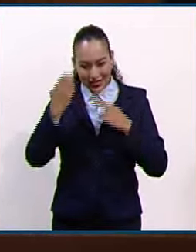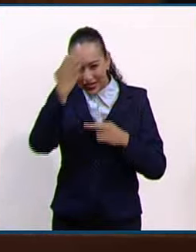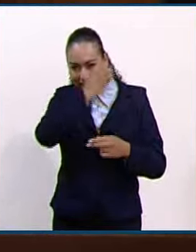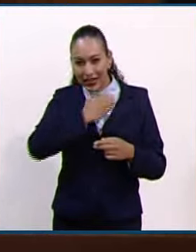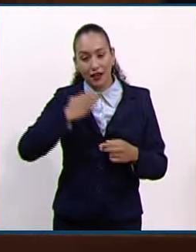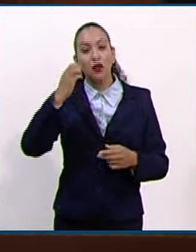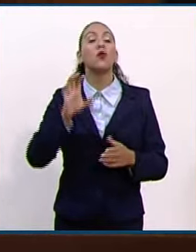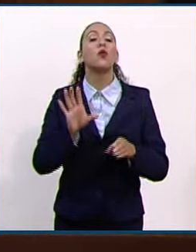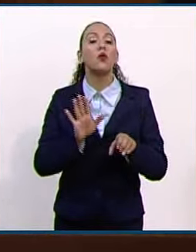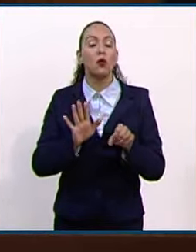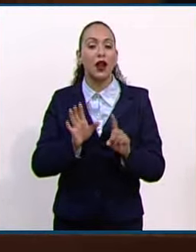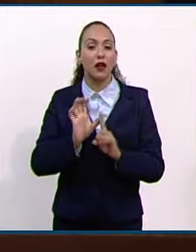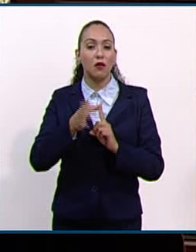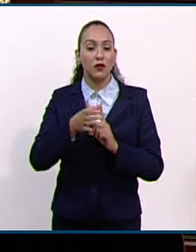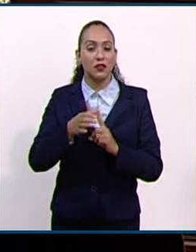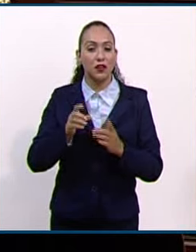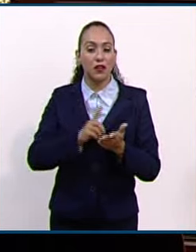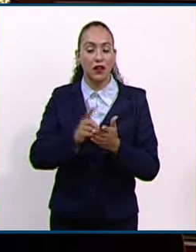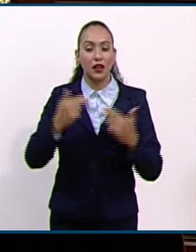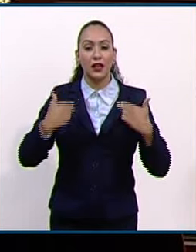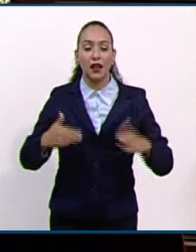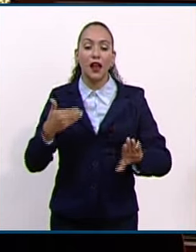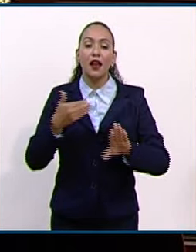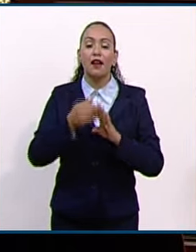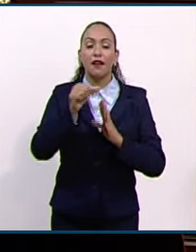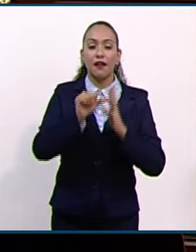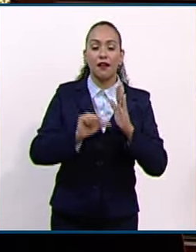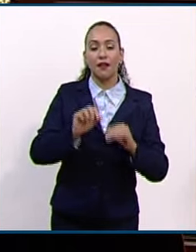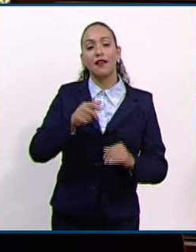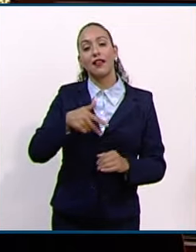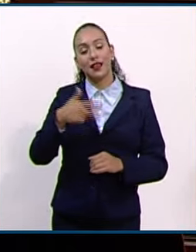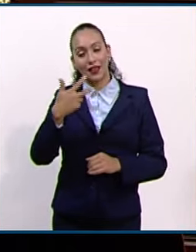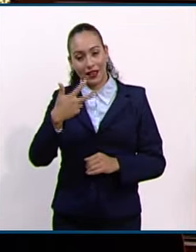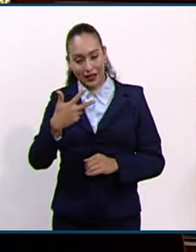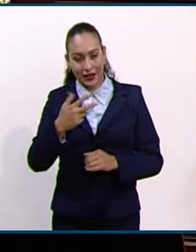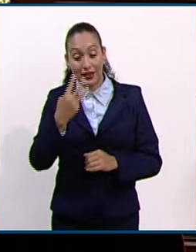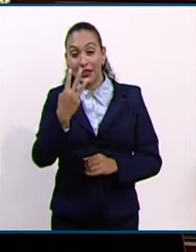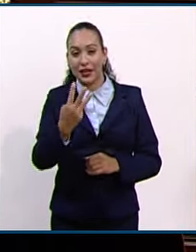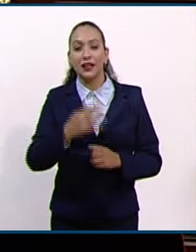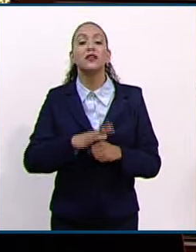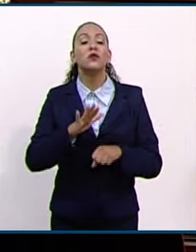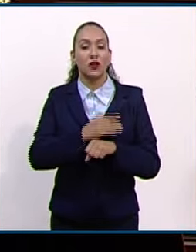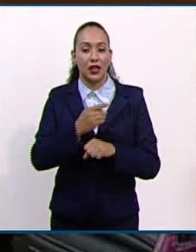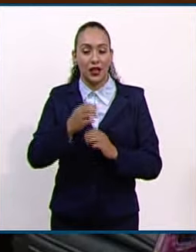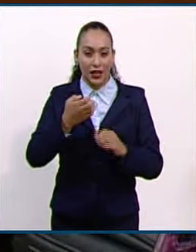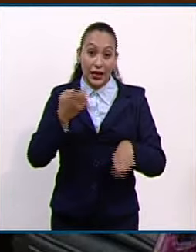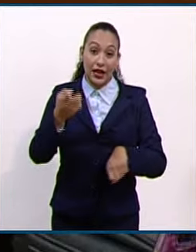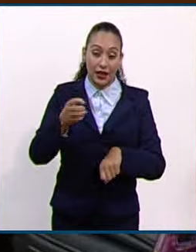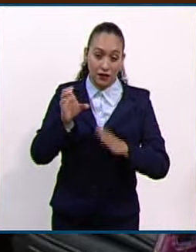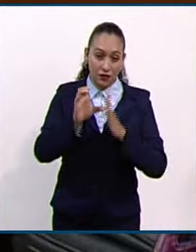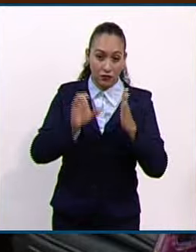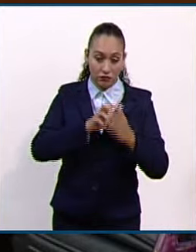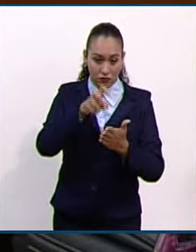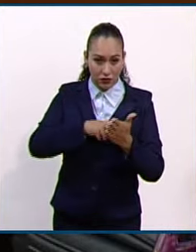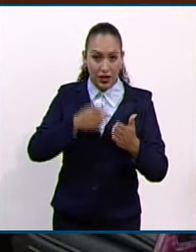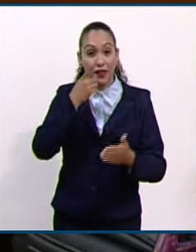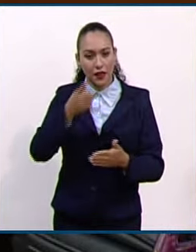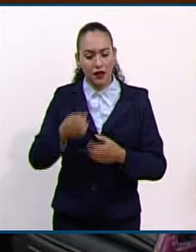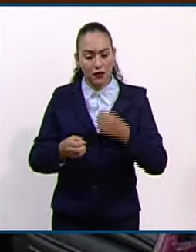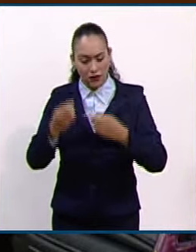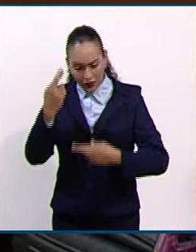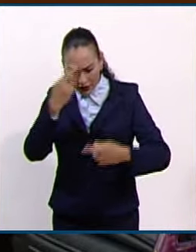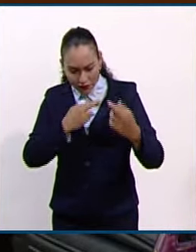la Comisión de Derechos Humanos de Morelos contra el artículo 3º transitorio del decreto por el que se reformó la Constitución de ese estado. En este asunto, el Pleno no